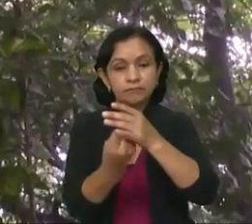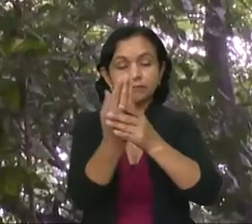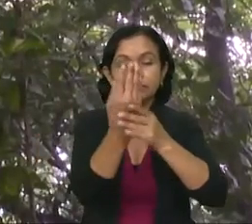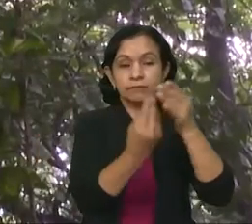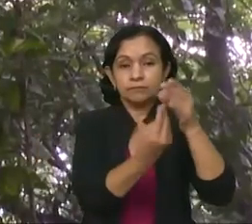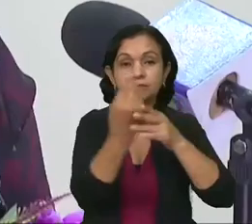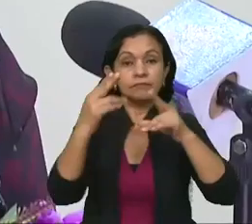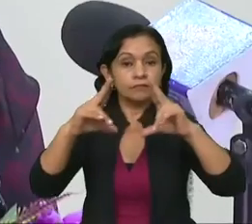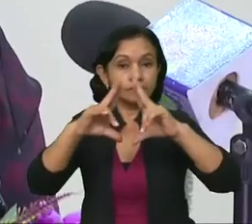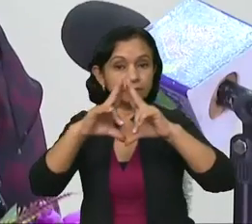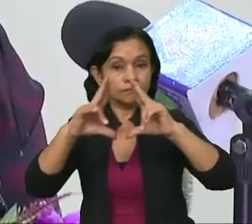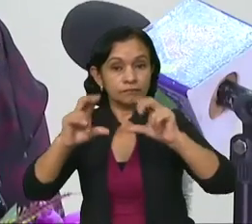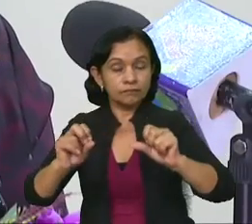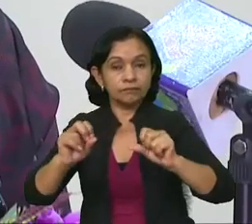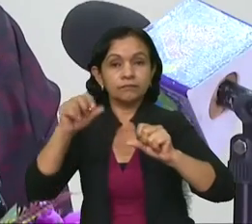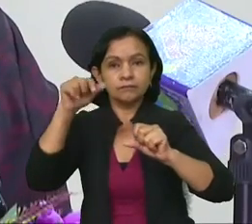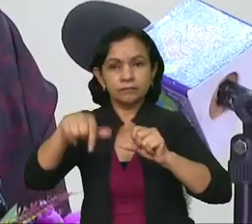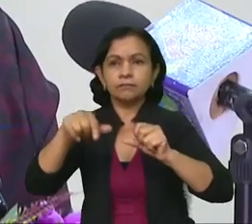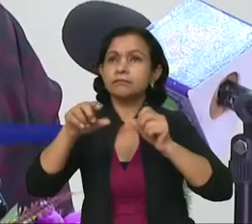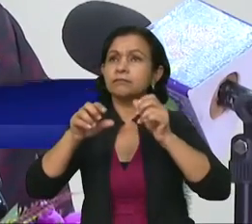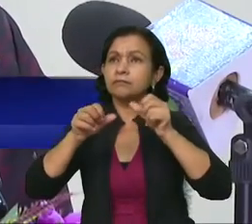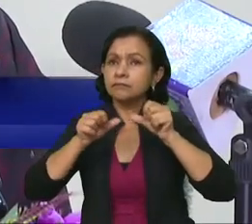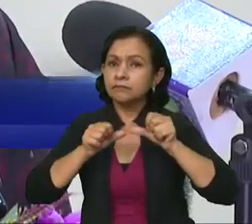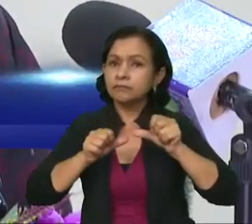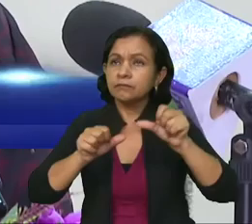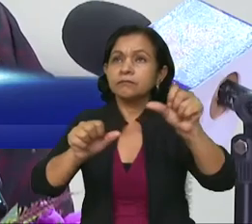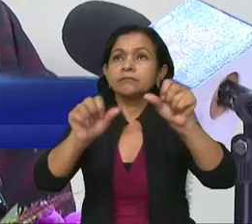nacional. Avanzamos con